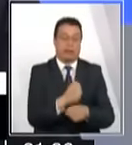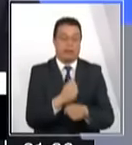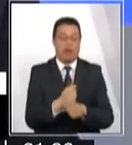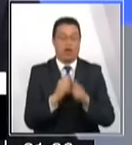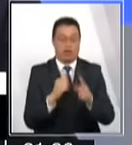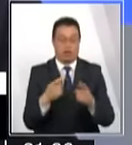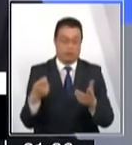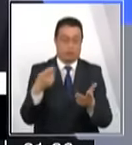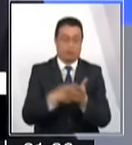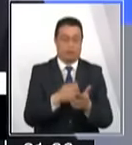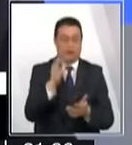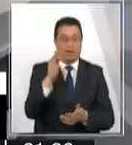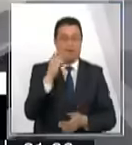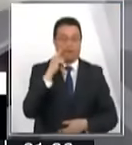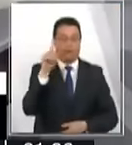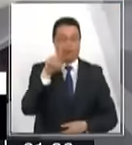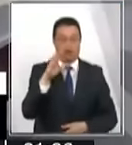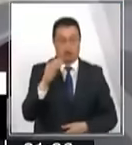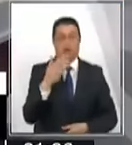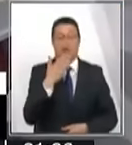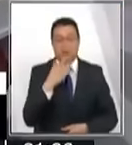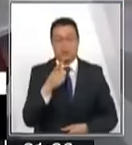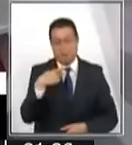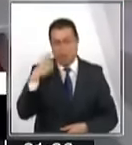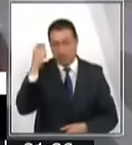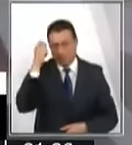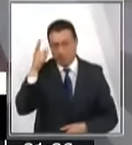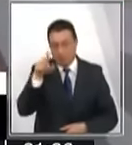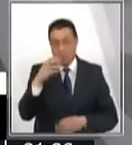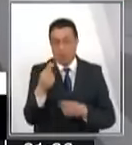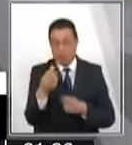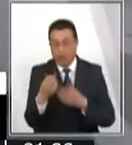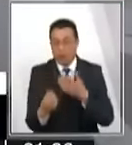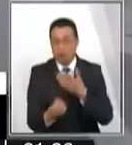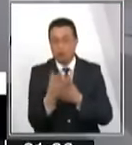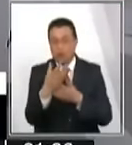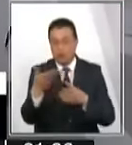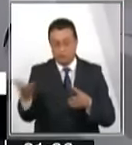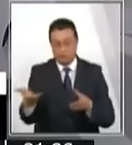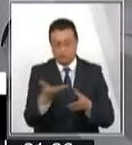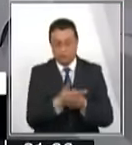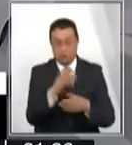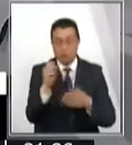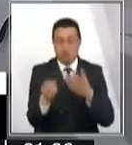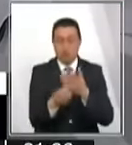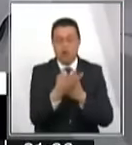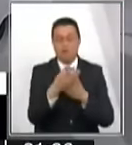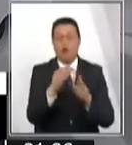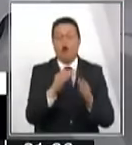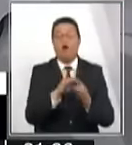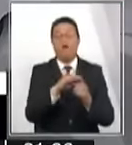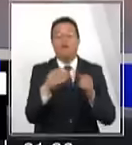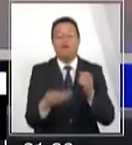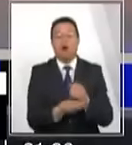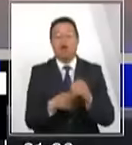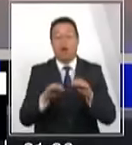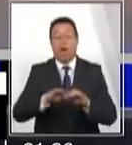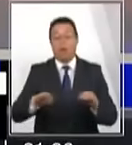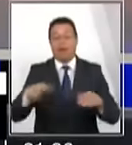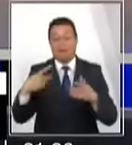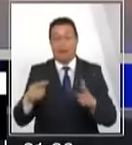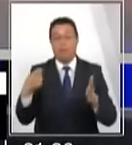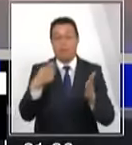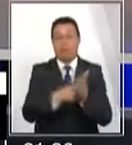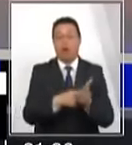aportes Fiscales también para entenderlo bien entonces es plata nueva que entraría en un nuevo fondo aparte de lo que ya se paga por la cotización